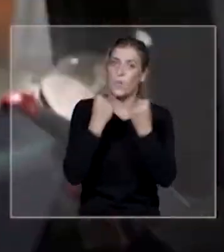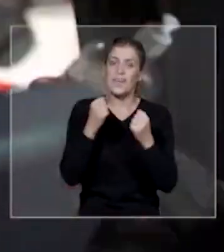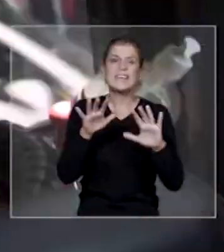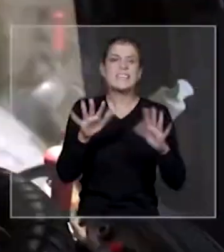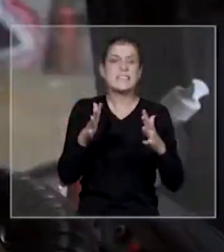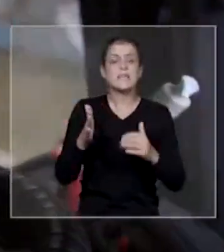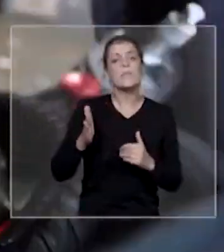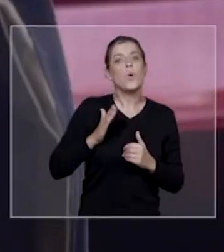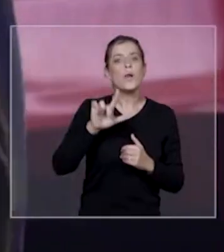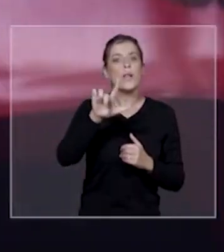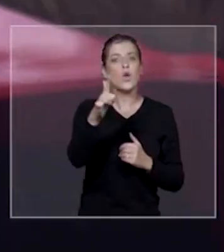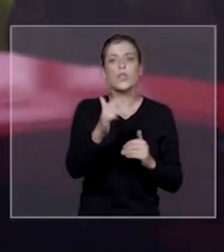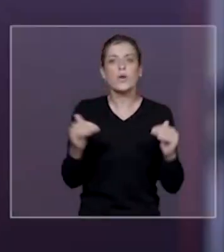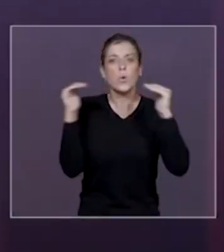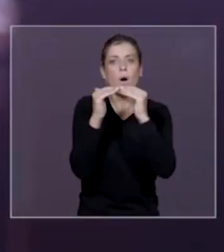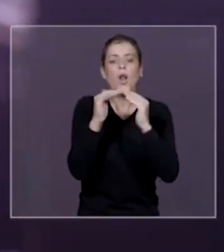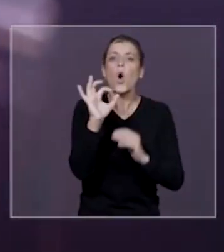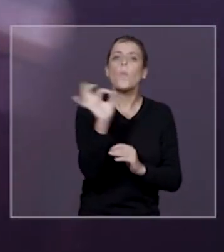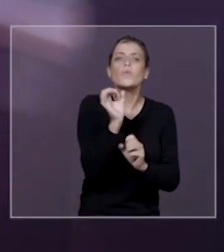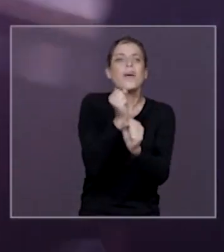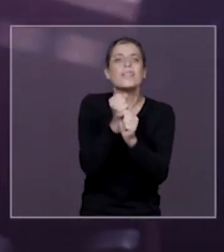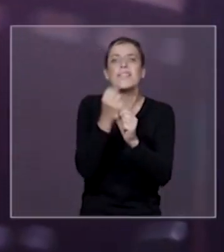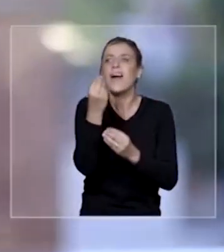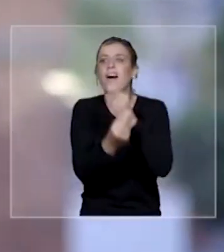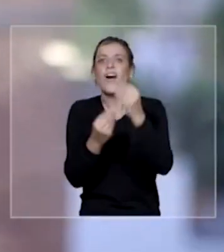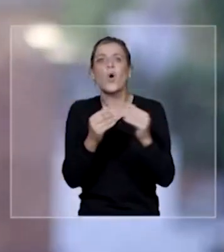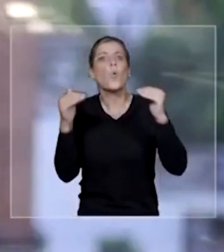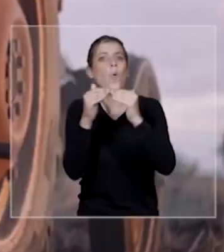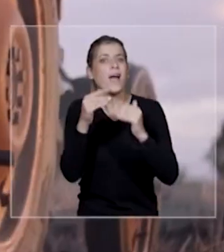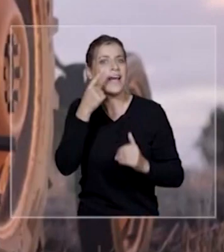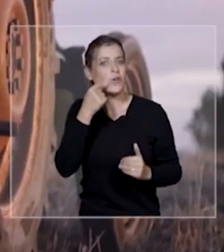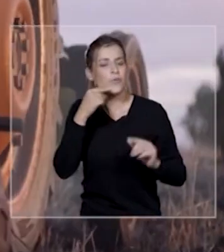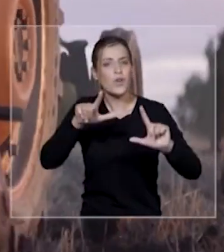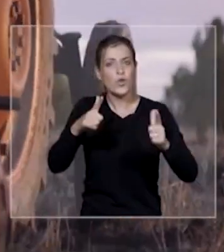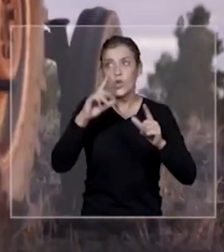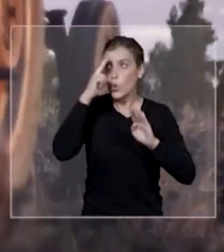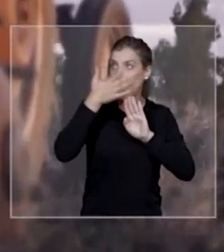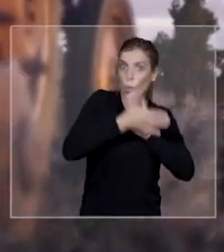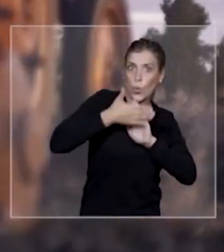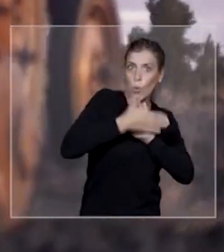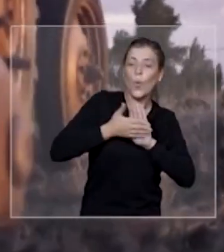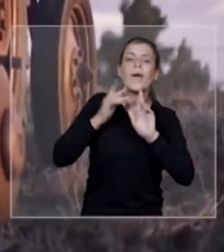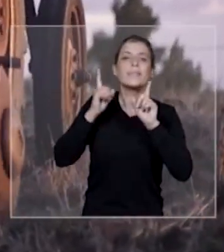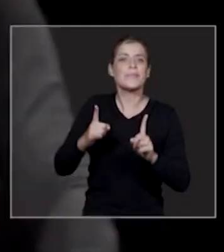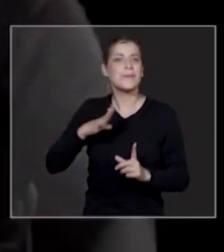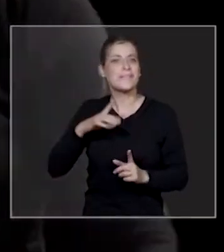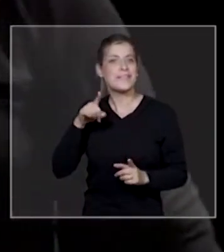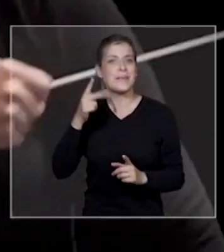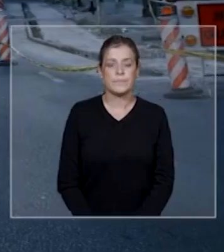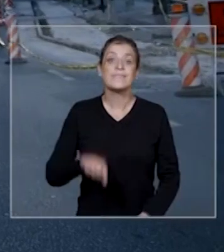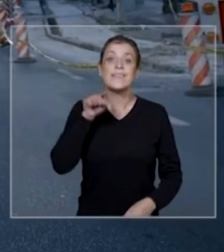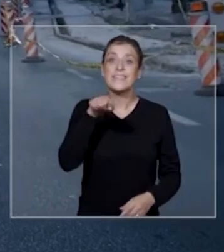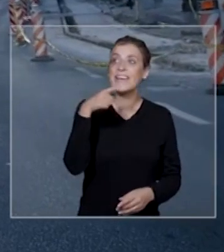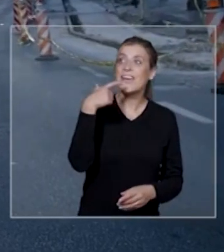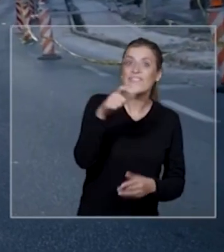a nivel mundial las mujeres no tienen las mismas oportunidades laborales que los hombres y uruguay no escapa a esta problemática el banco mundial hizo